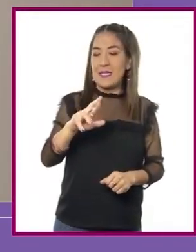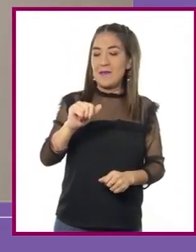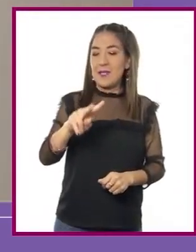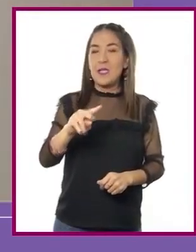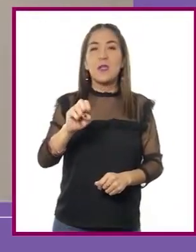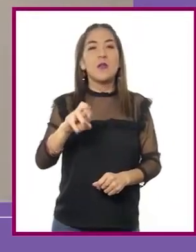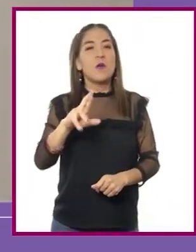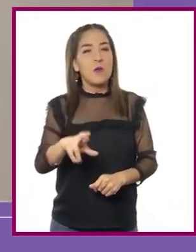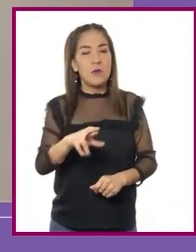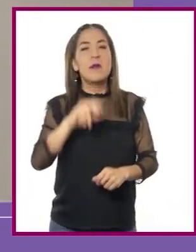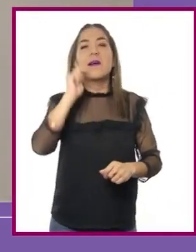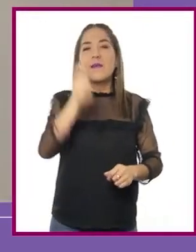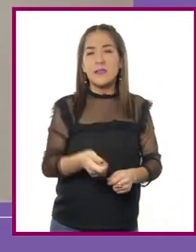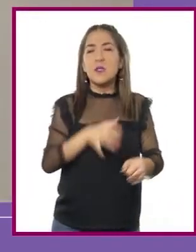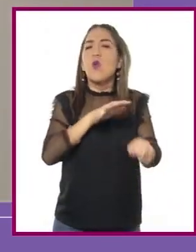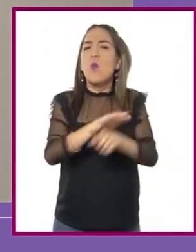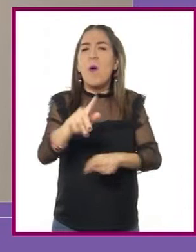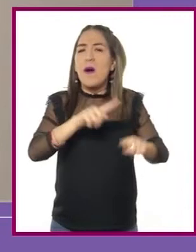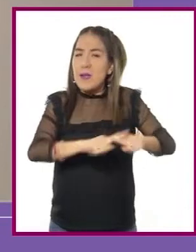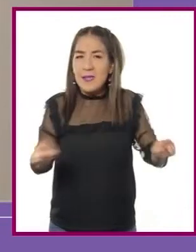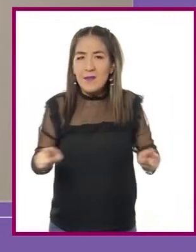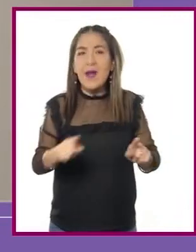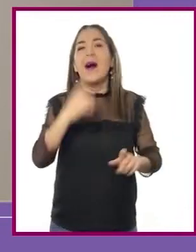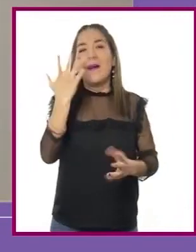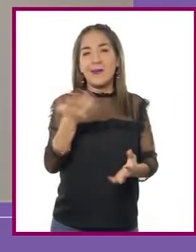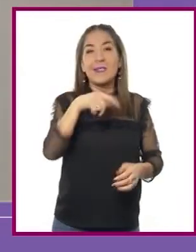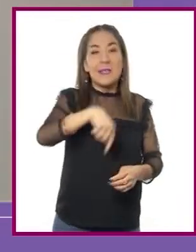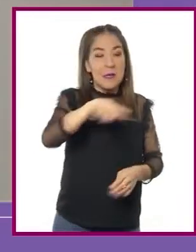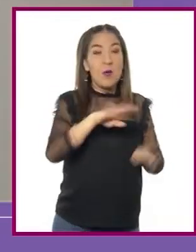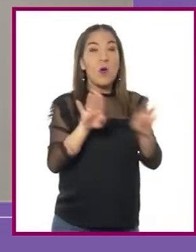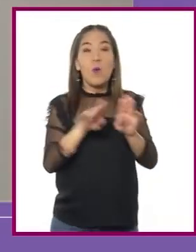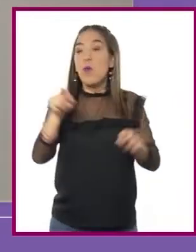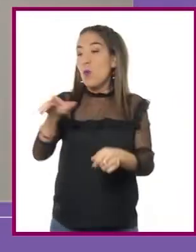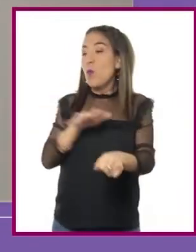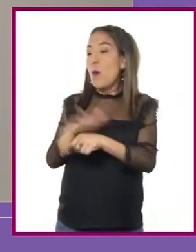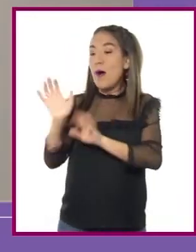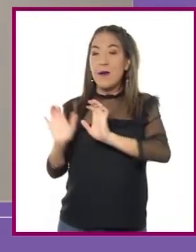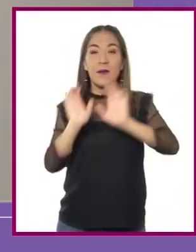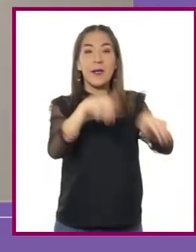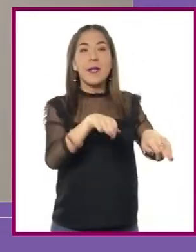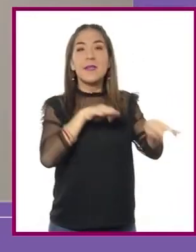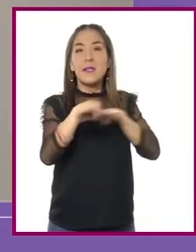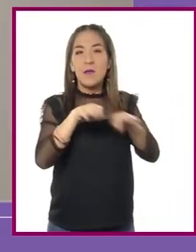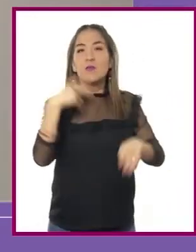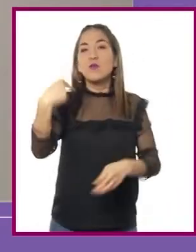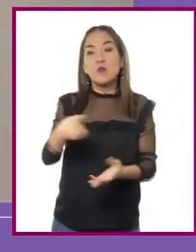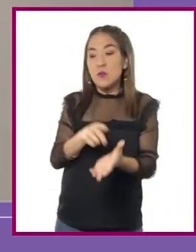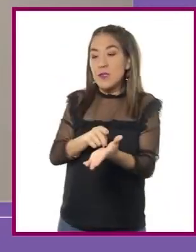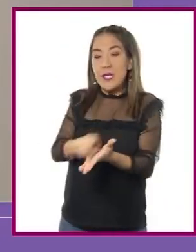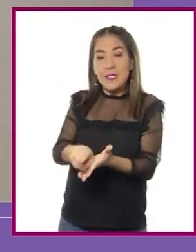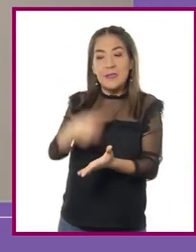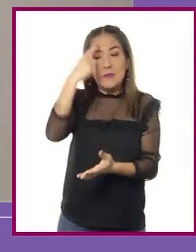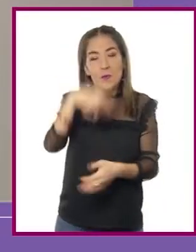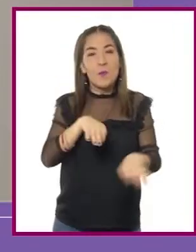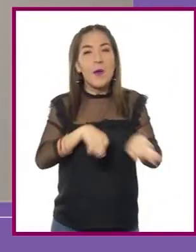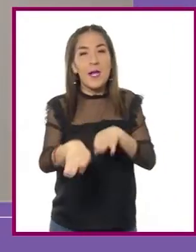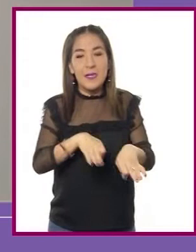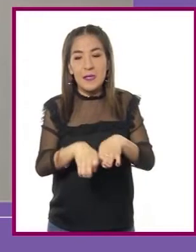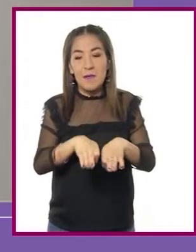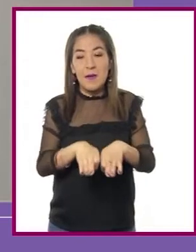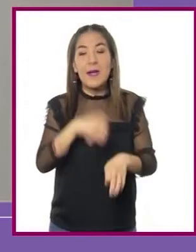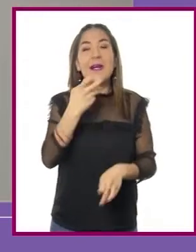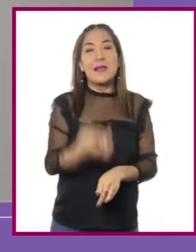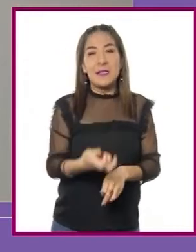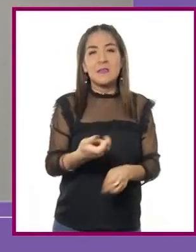La diferencia radica en el tipo de contratación y en los derechos laborales que tienen. Entre los